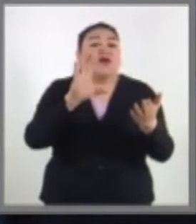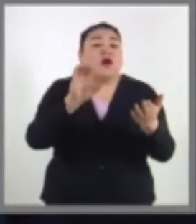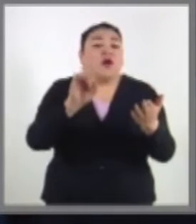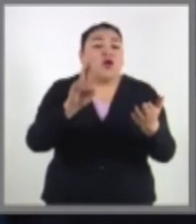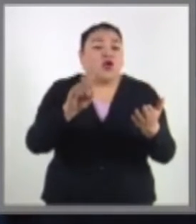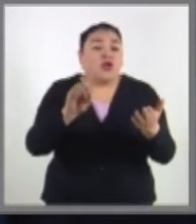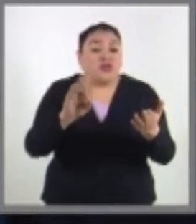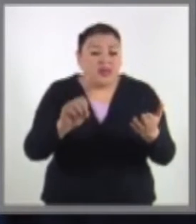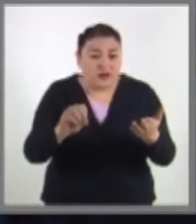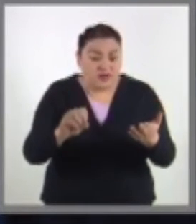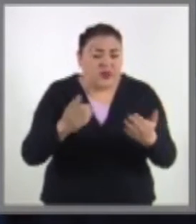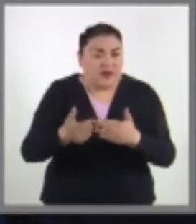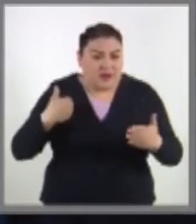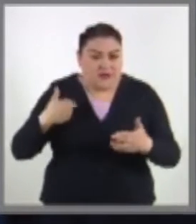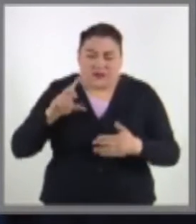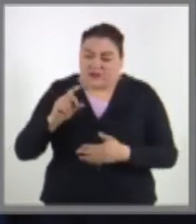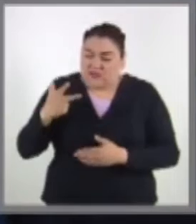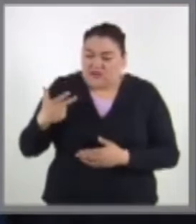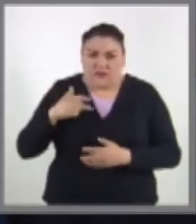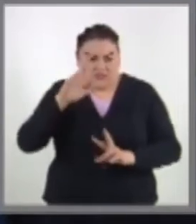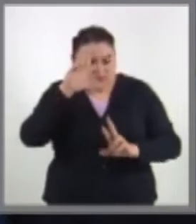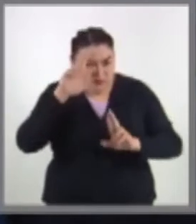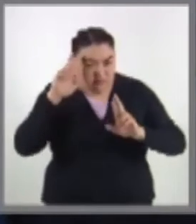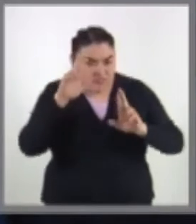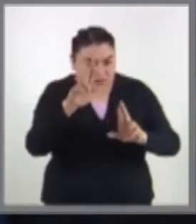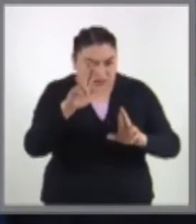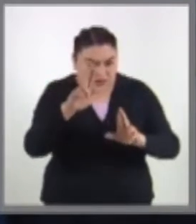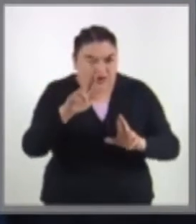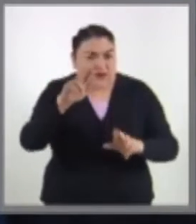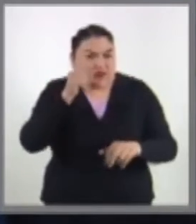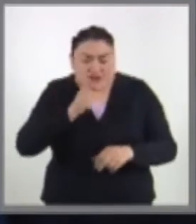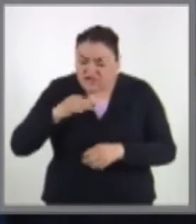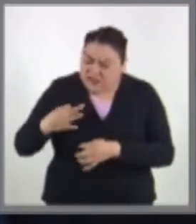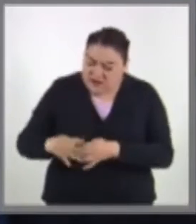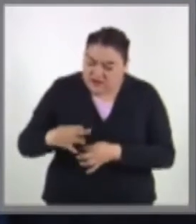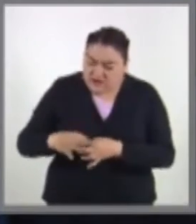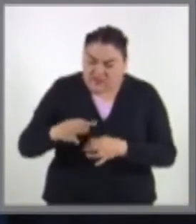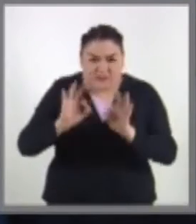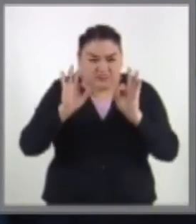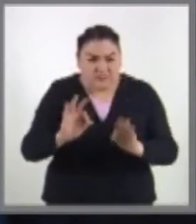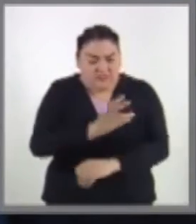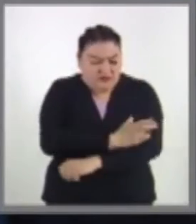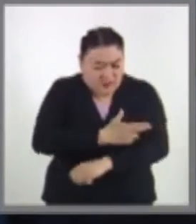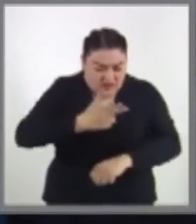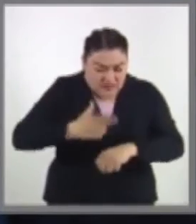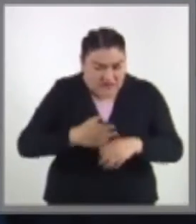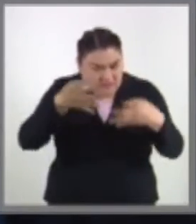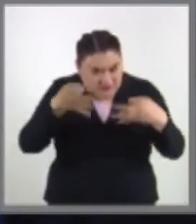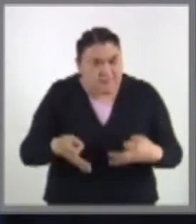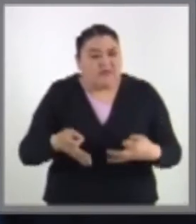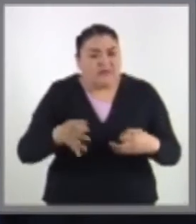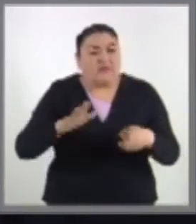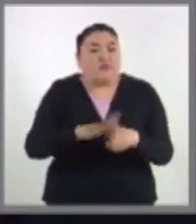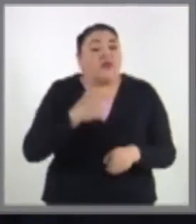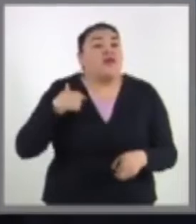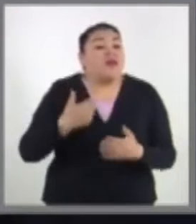el respeto de 38 compañeros por su congruencia, por su honradez, por lo que